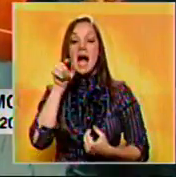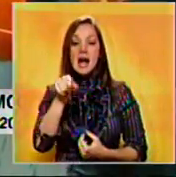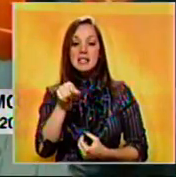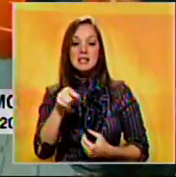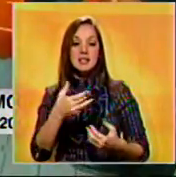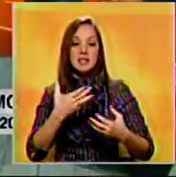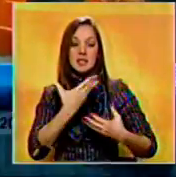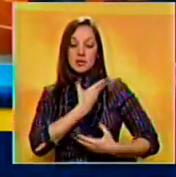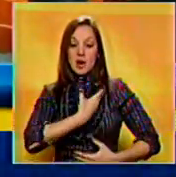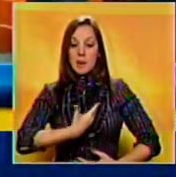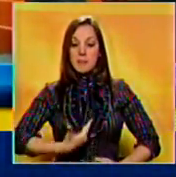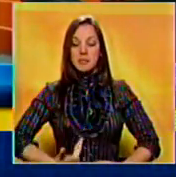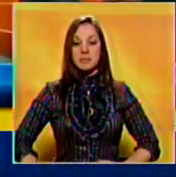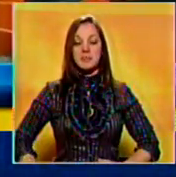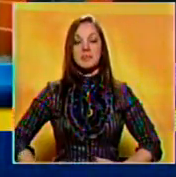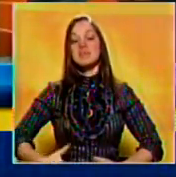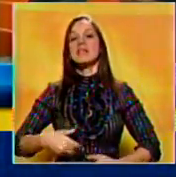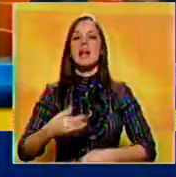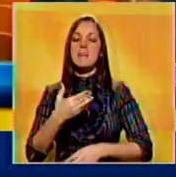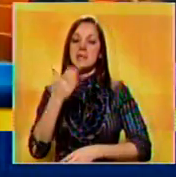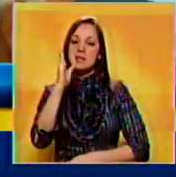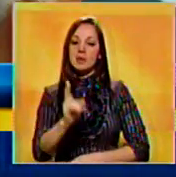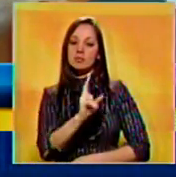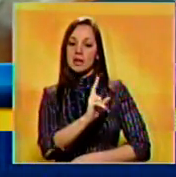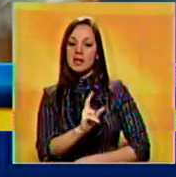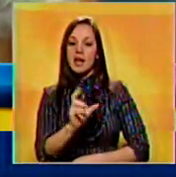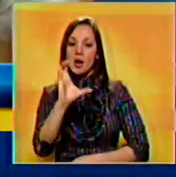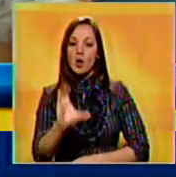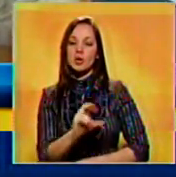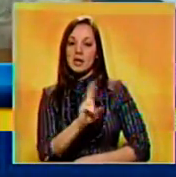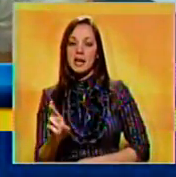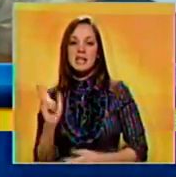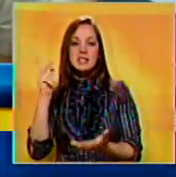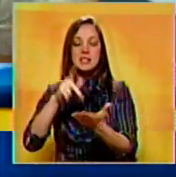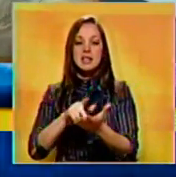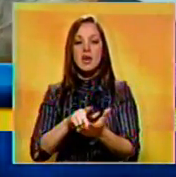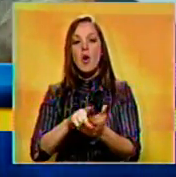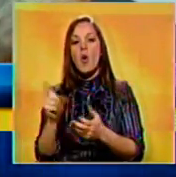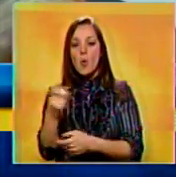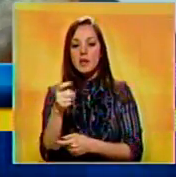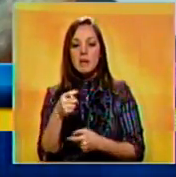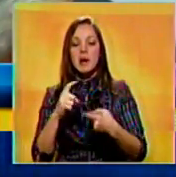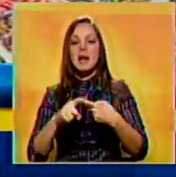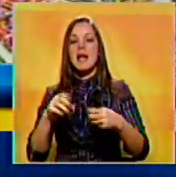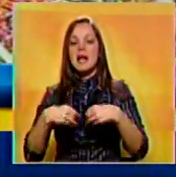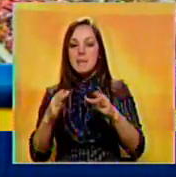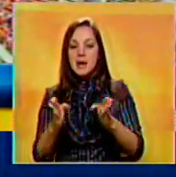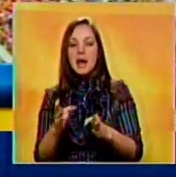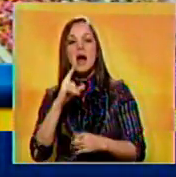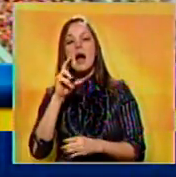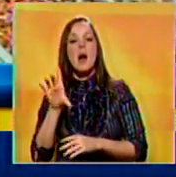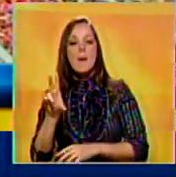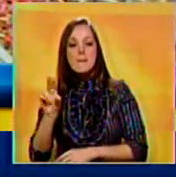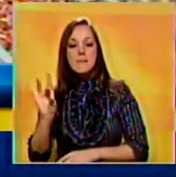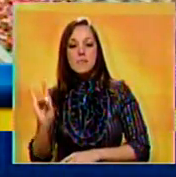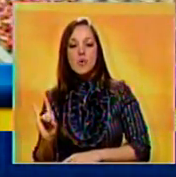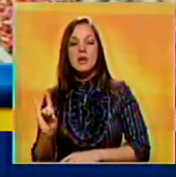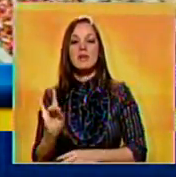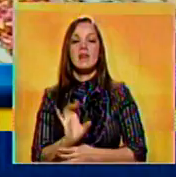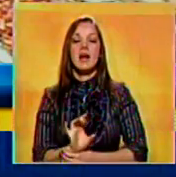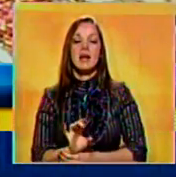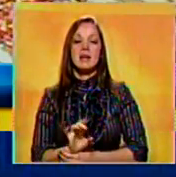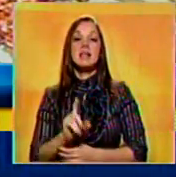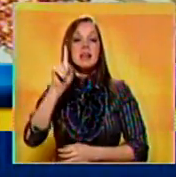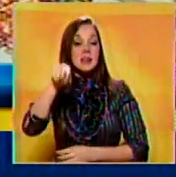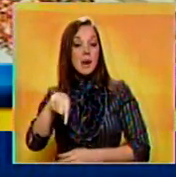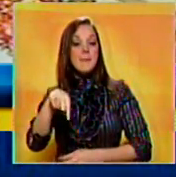investidura del presidente costarricense acudieron los mandatarios de Guatemala Panamá Ecuador Bolivia así como el príncipe de